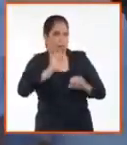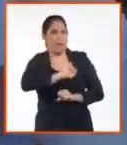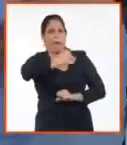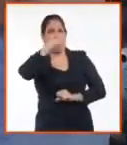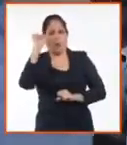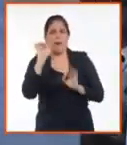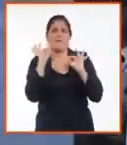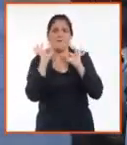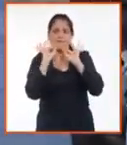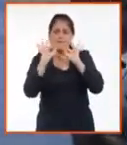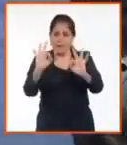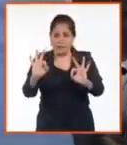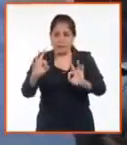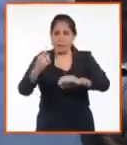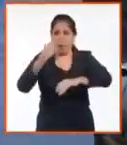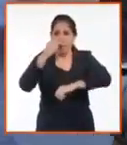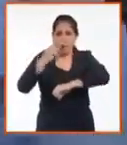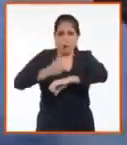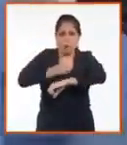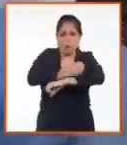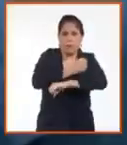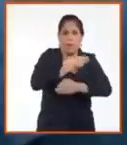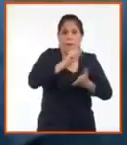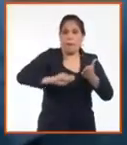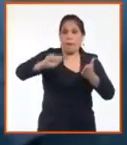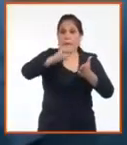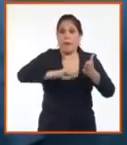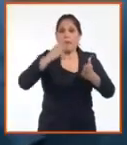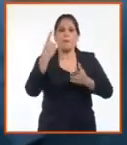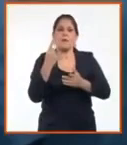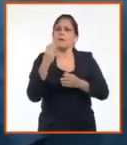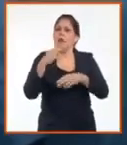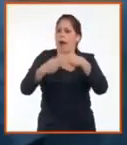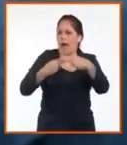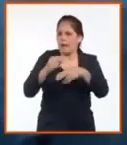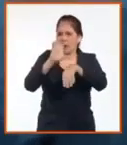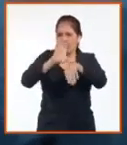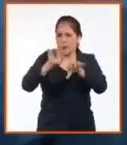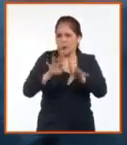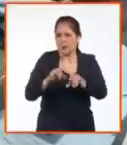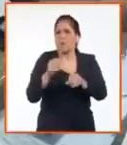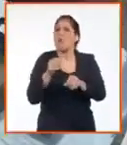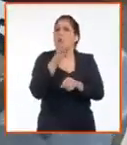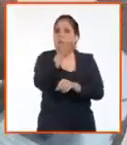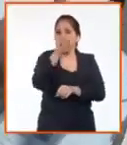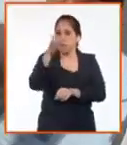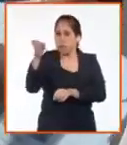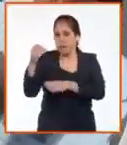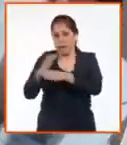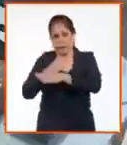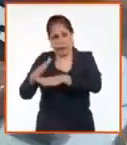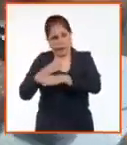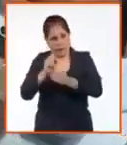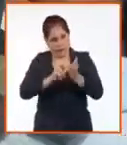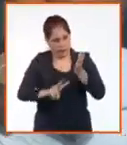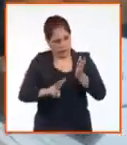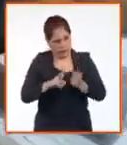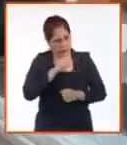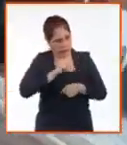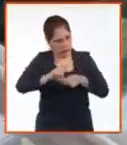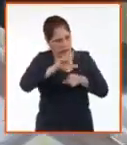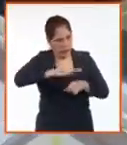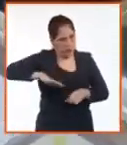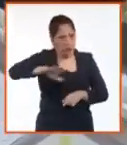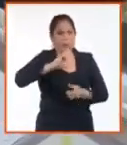el operador logístico de bio cuba pharma ha creado estrategias para llegar a cada uno de los territorios el complejo